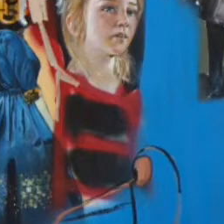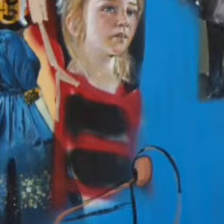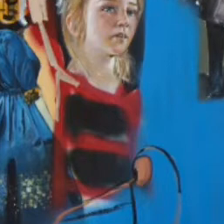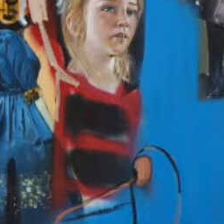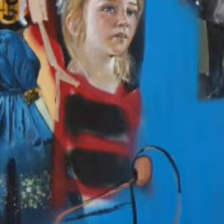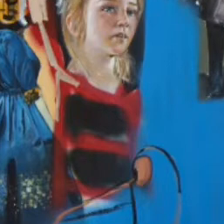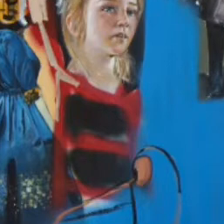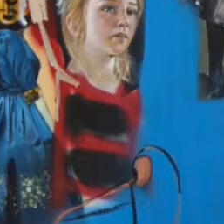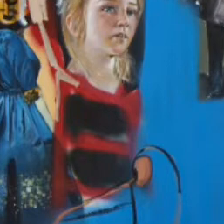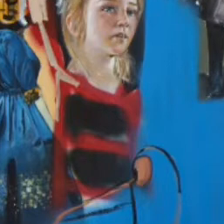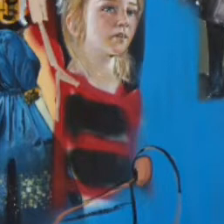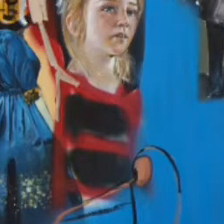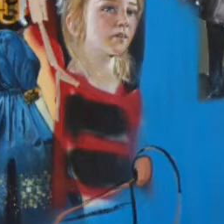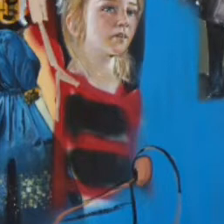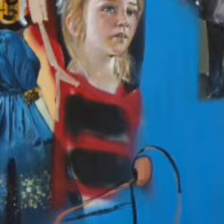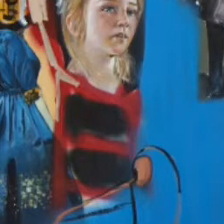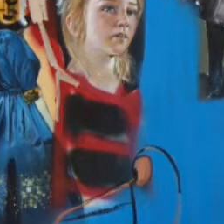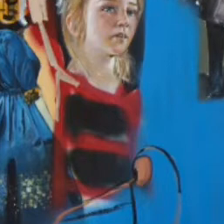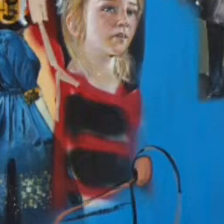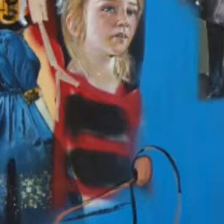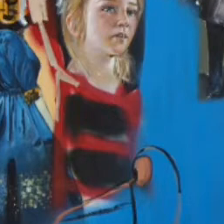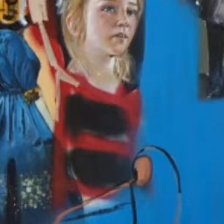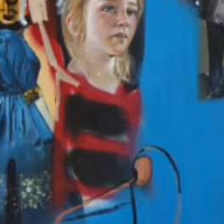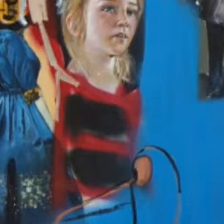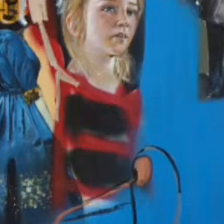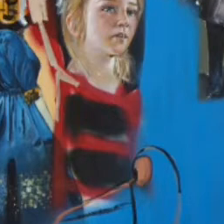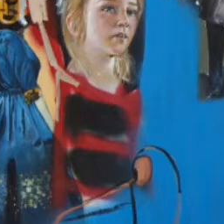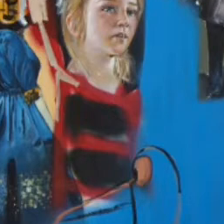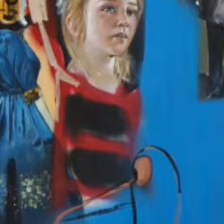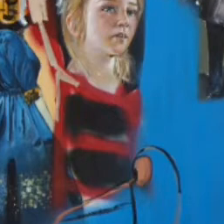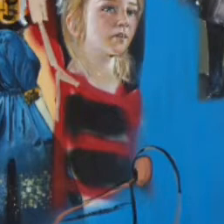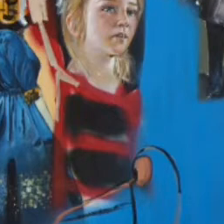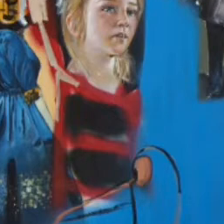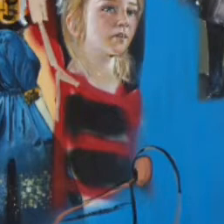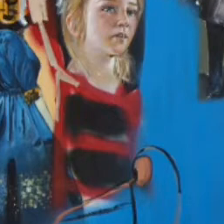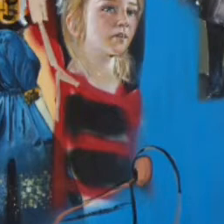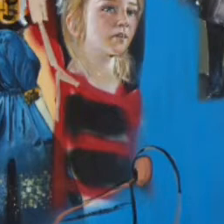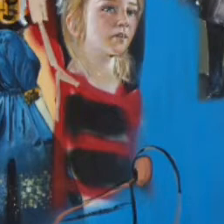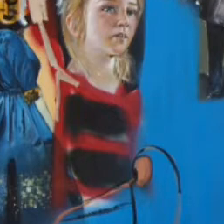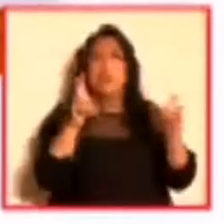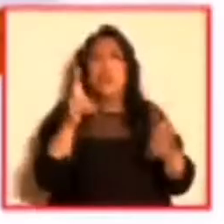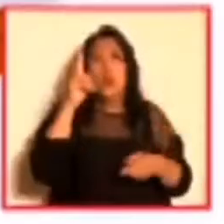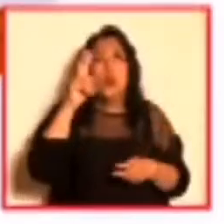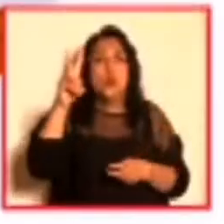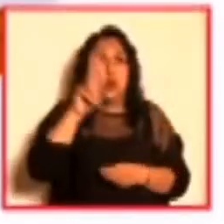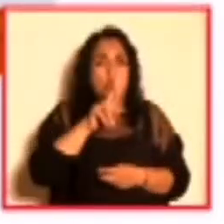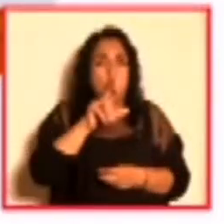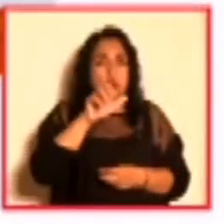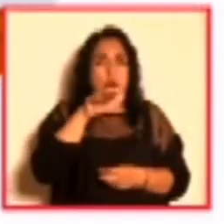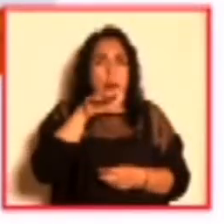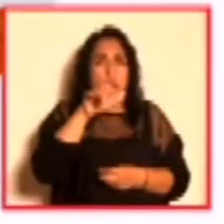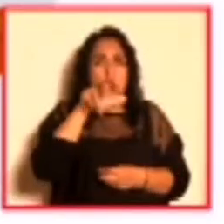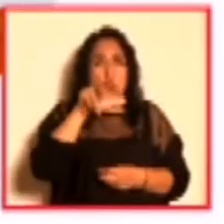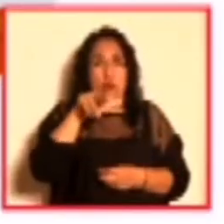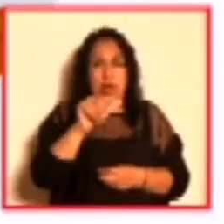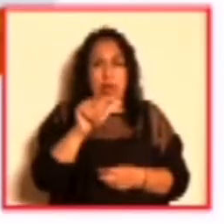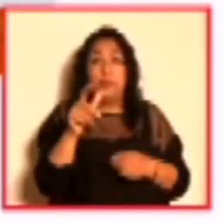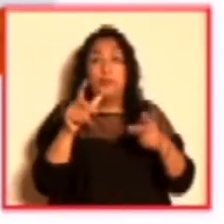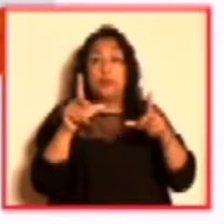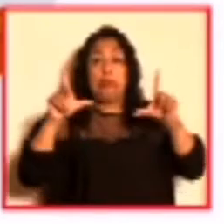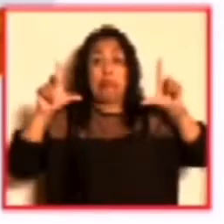sobre lino de gran formato, 3x2 metros, cuyo título es El sueño de Ramona. Es una pieza muy grande que está